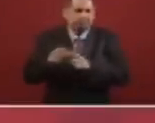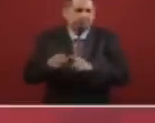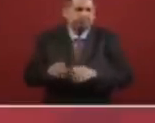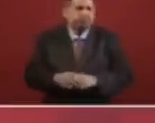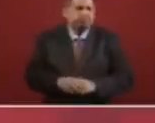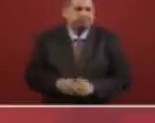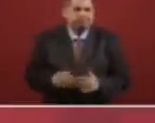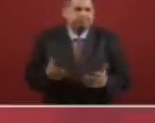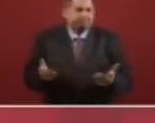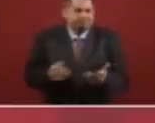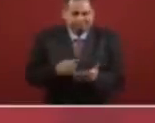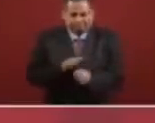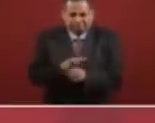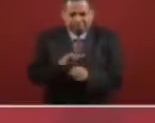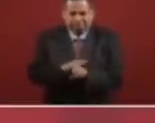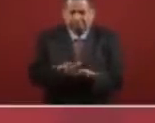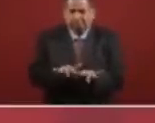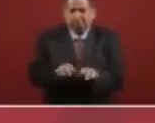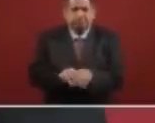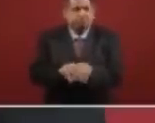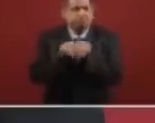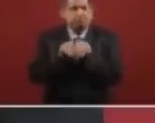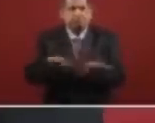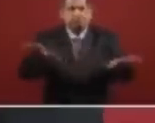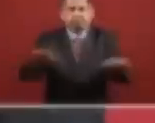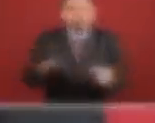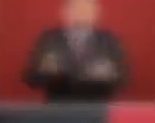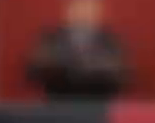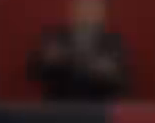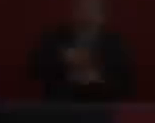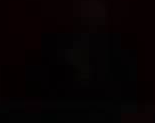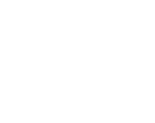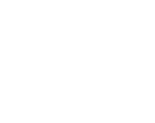¿Qué más le puedo pedir a la vida?